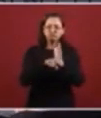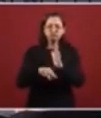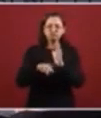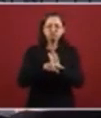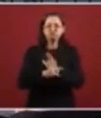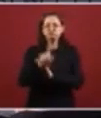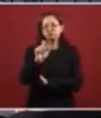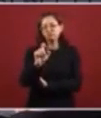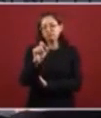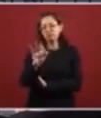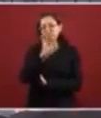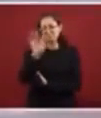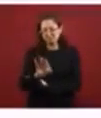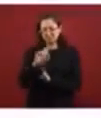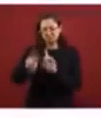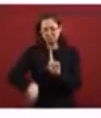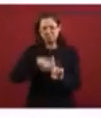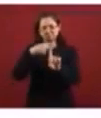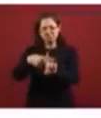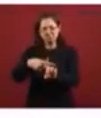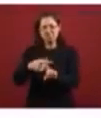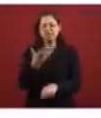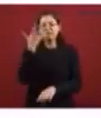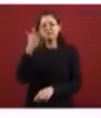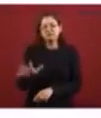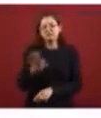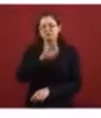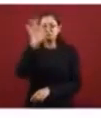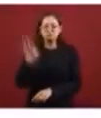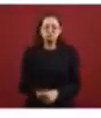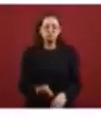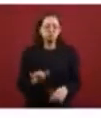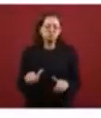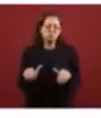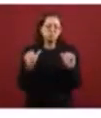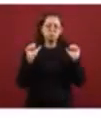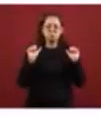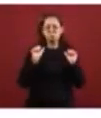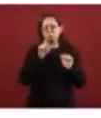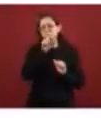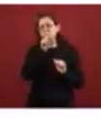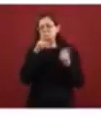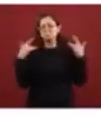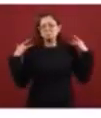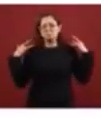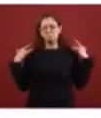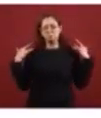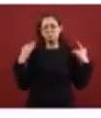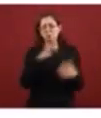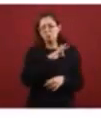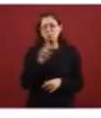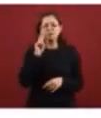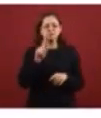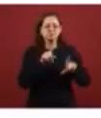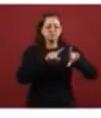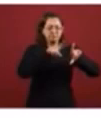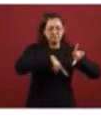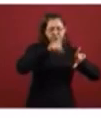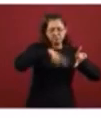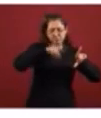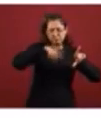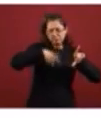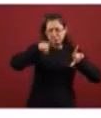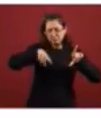y 20% positivos y el 10% neutral estos se expresan en el gráfico inferior izquierdo donde las